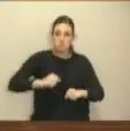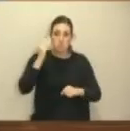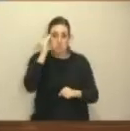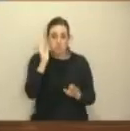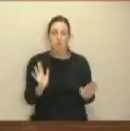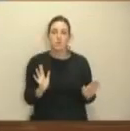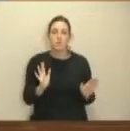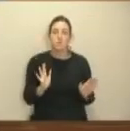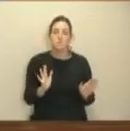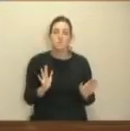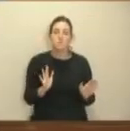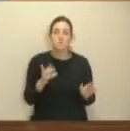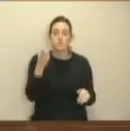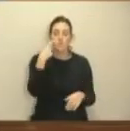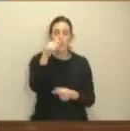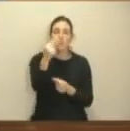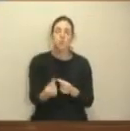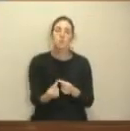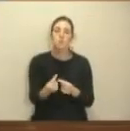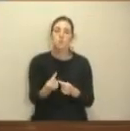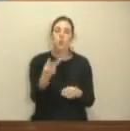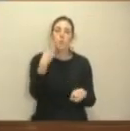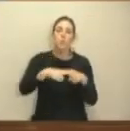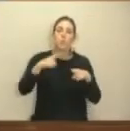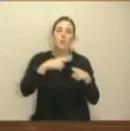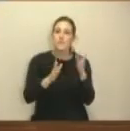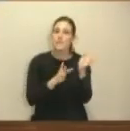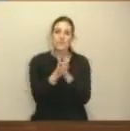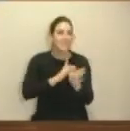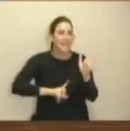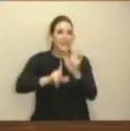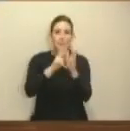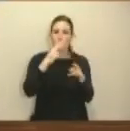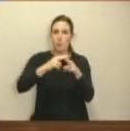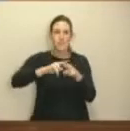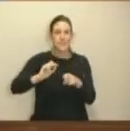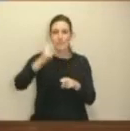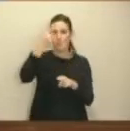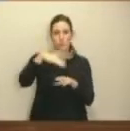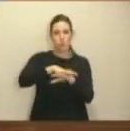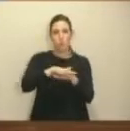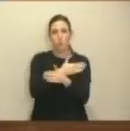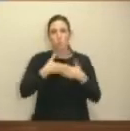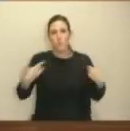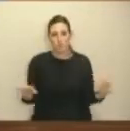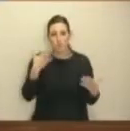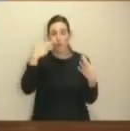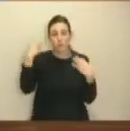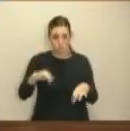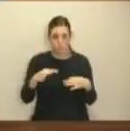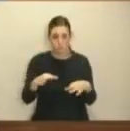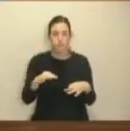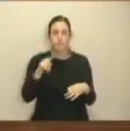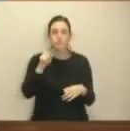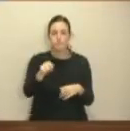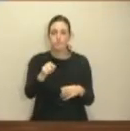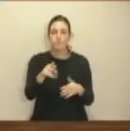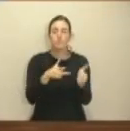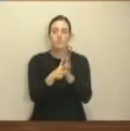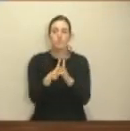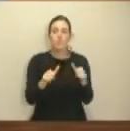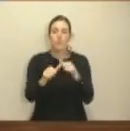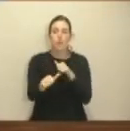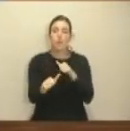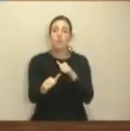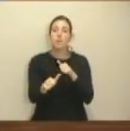presupuesto, ya se lo dije, un presupuesto es política, es la ley más política de cualquier gobierno. Y efectivamente, esto parte